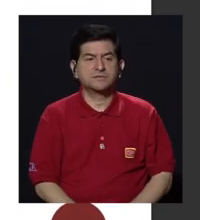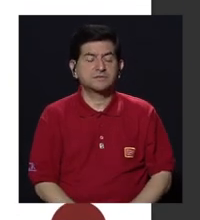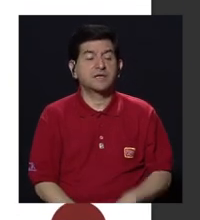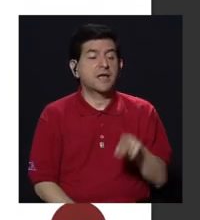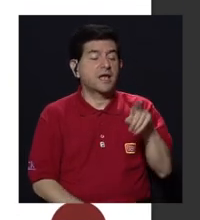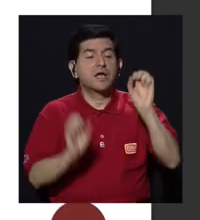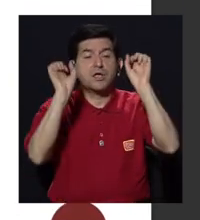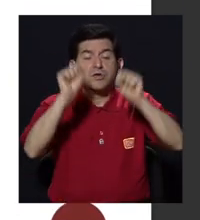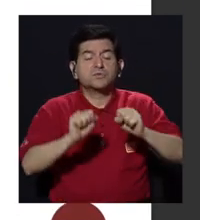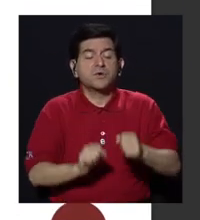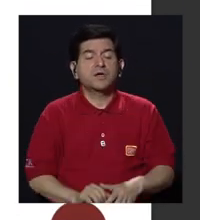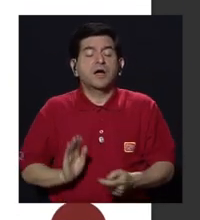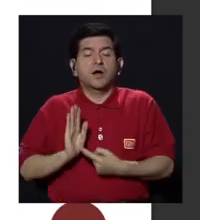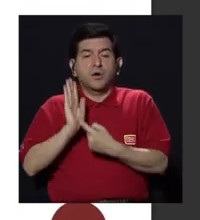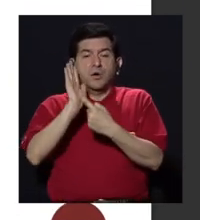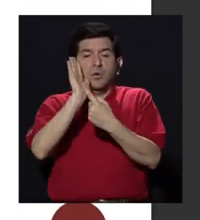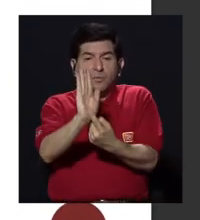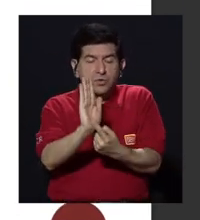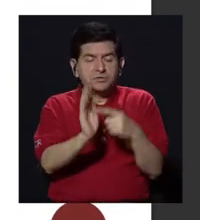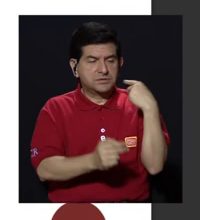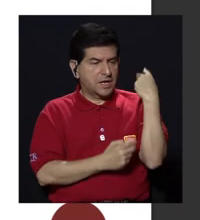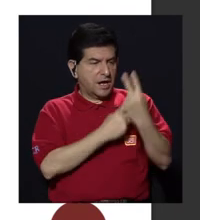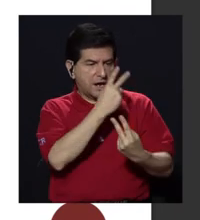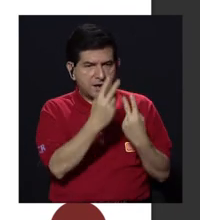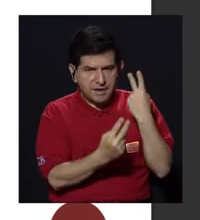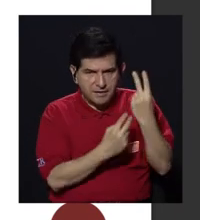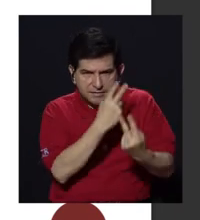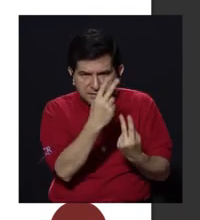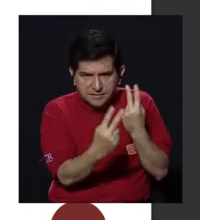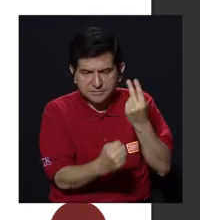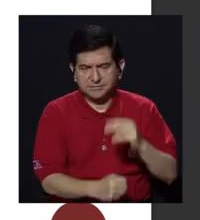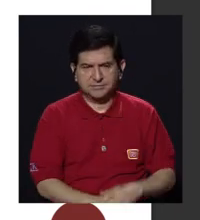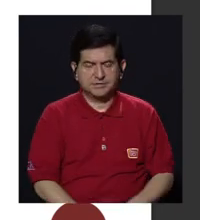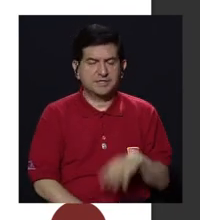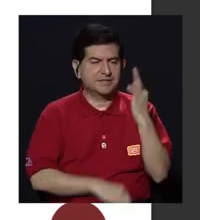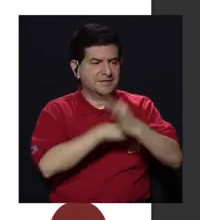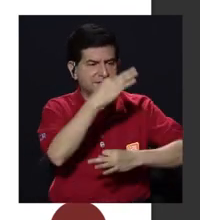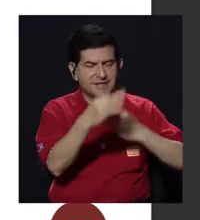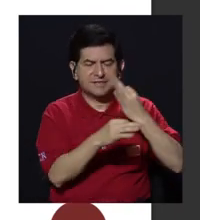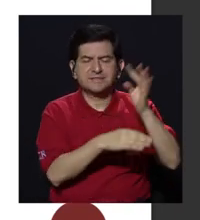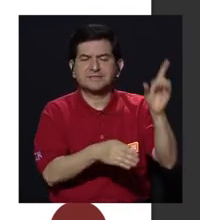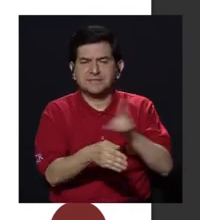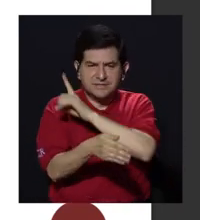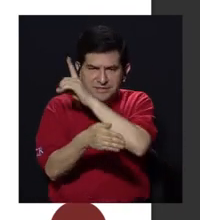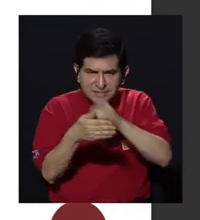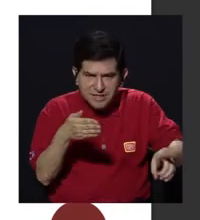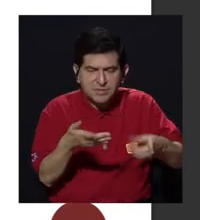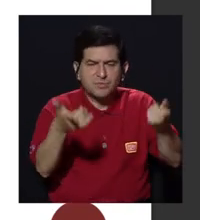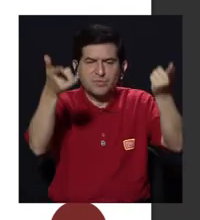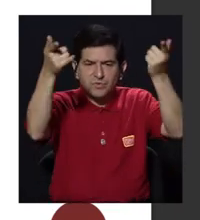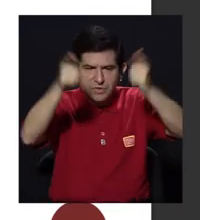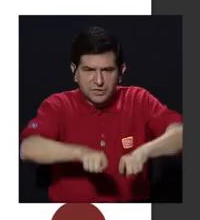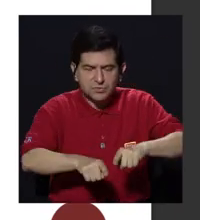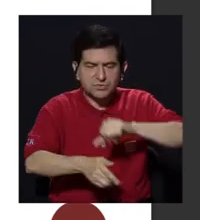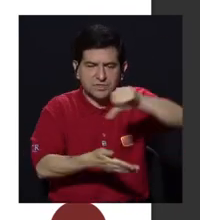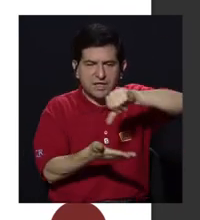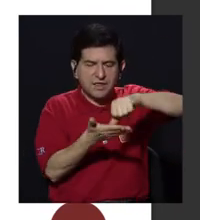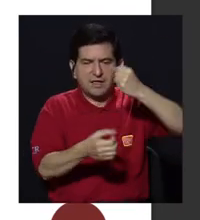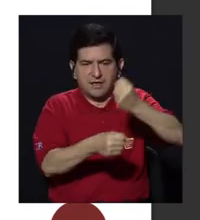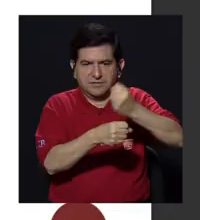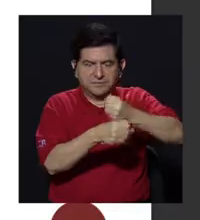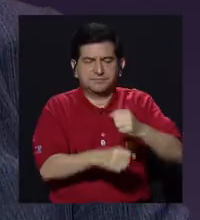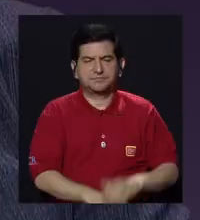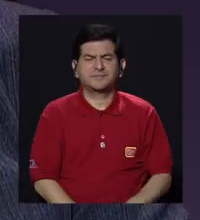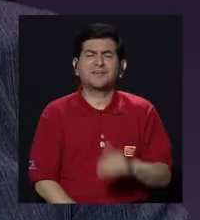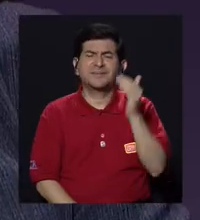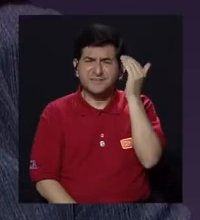que logren visualizar en las visitas inspectivas este tipo de discriminaciones que se dan en los centros de